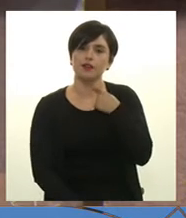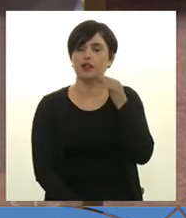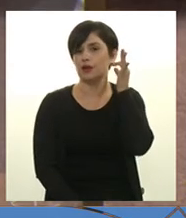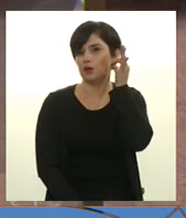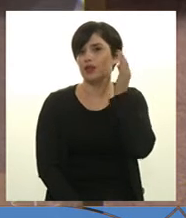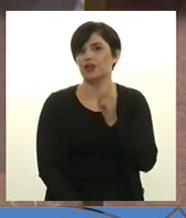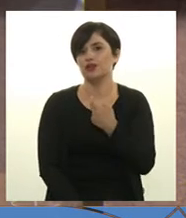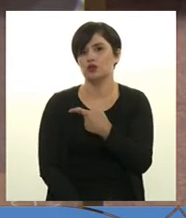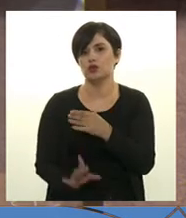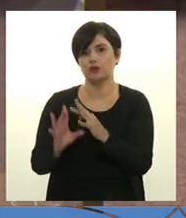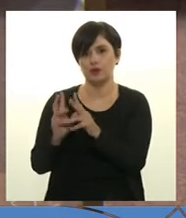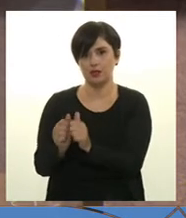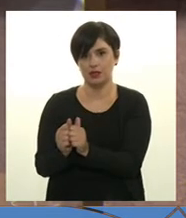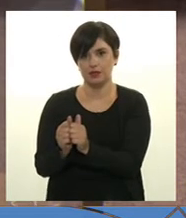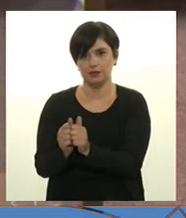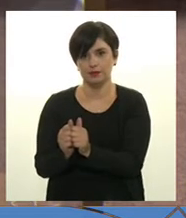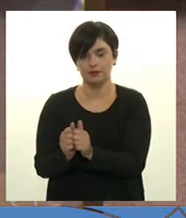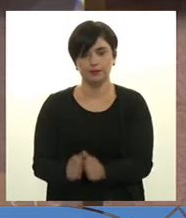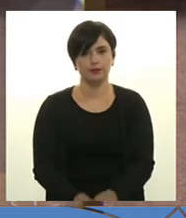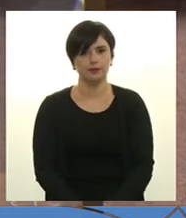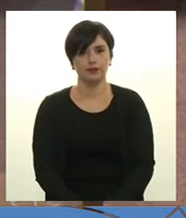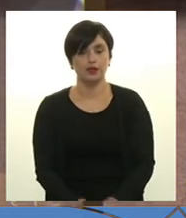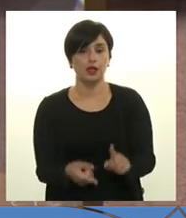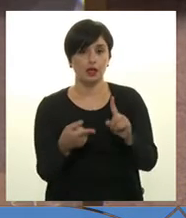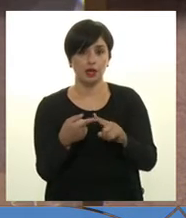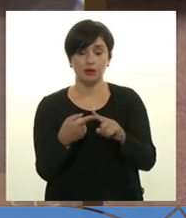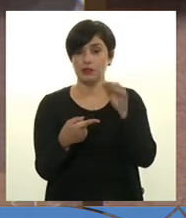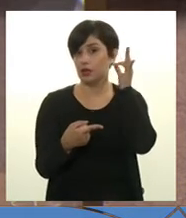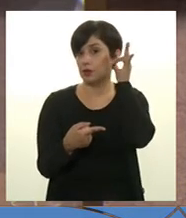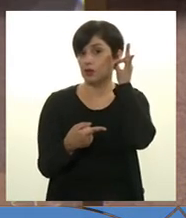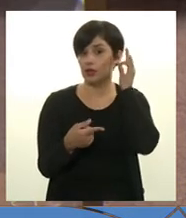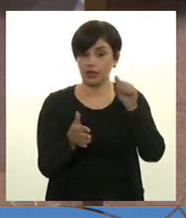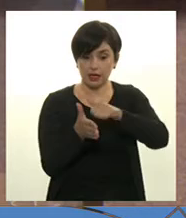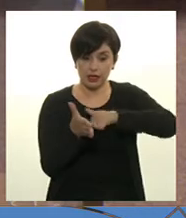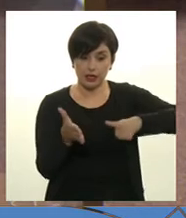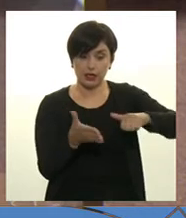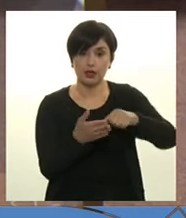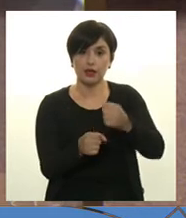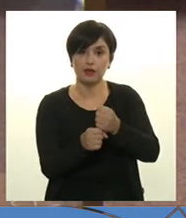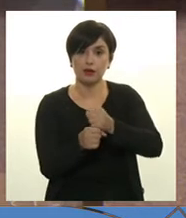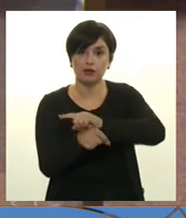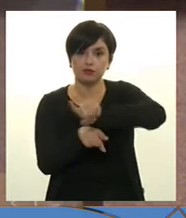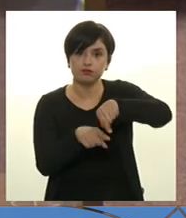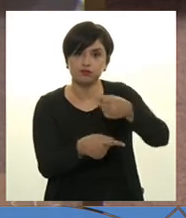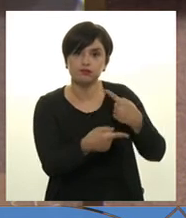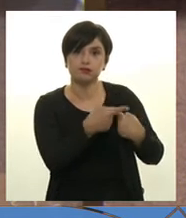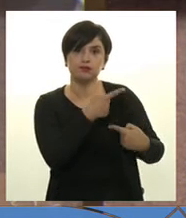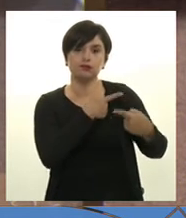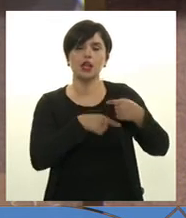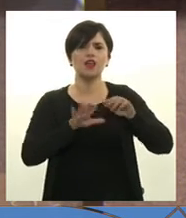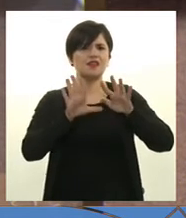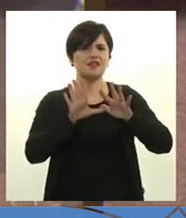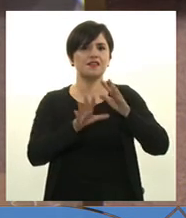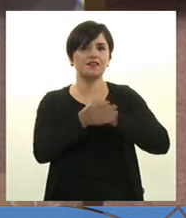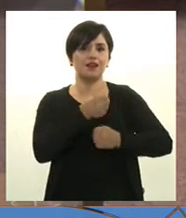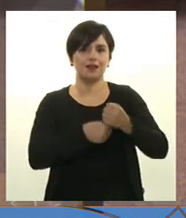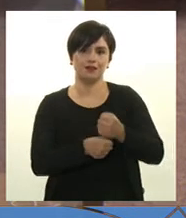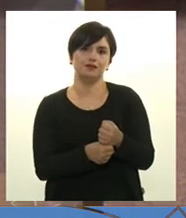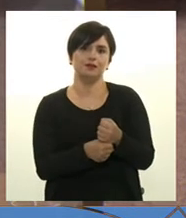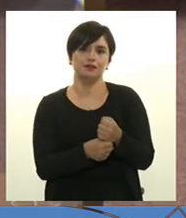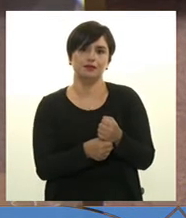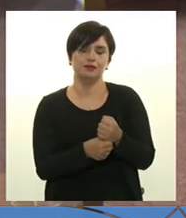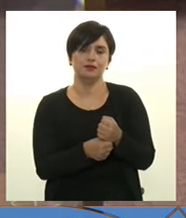familias en términos simples la participación de la mujer en el mundo laboral retrocedió diez años y lo que es peor